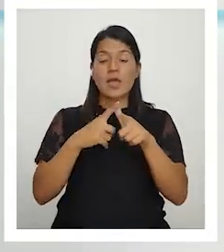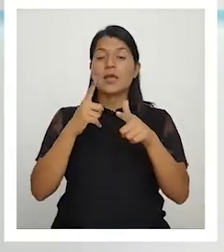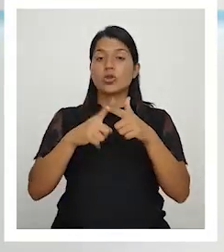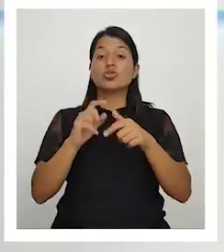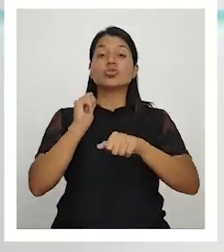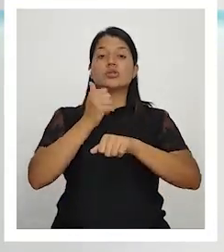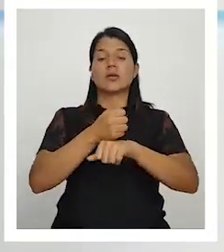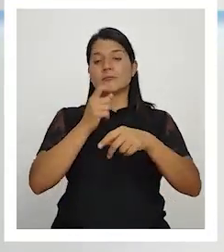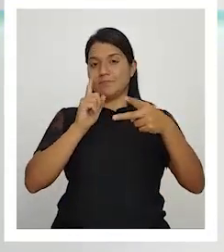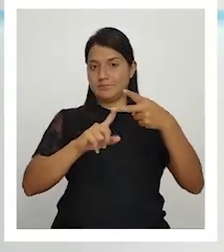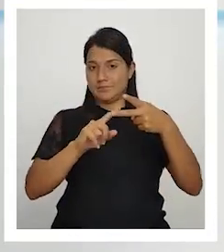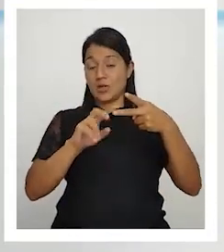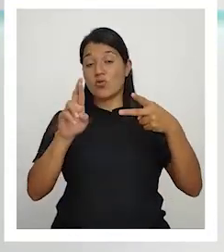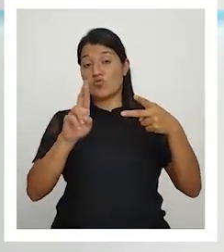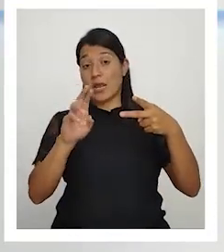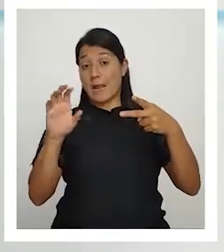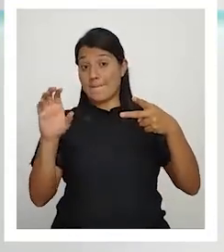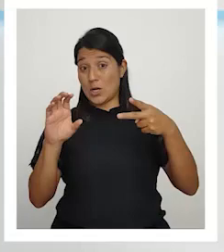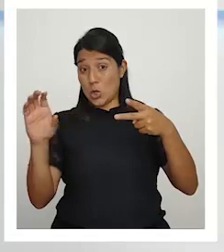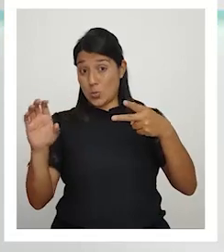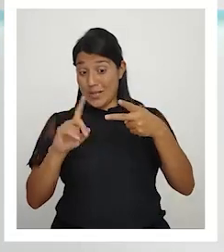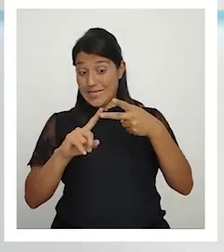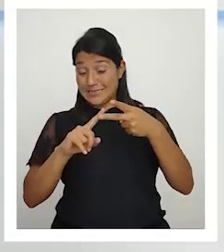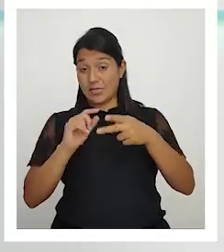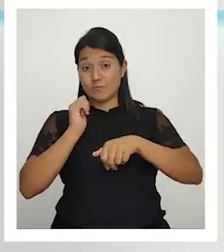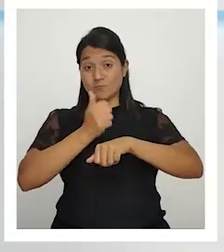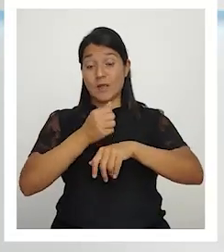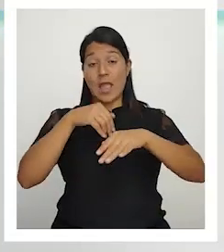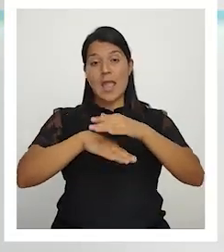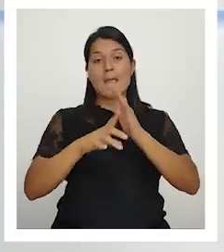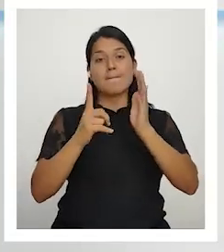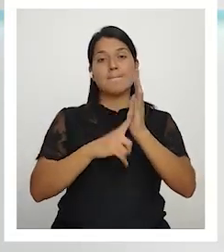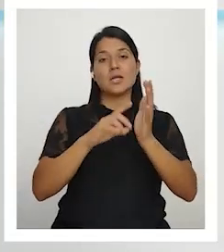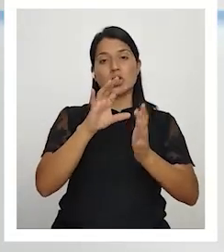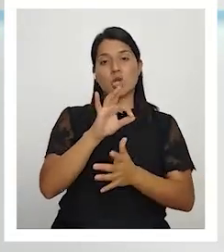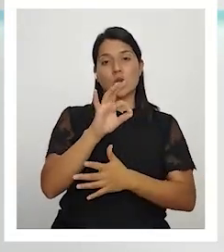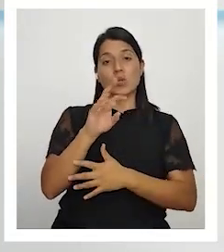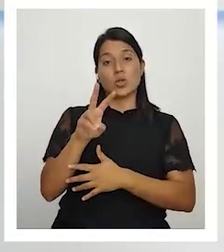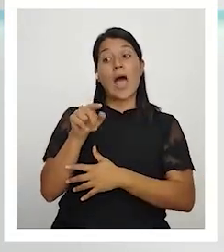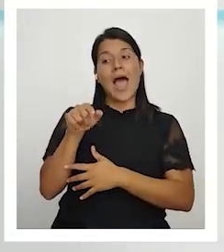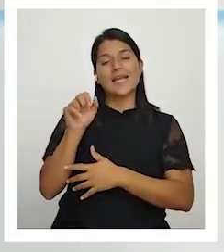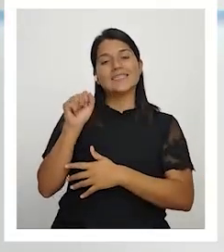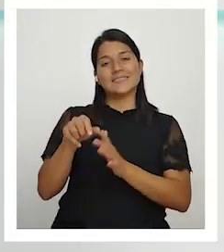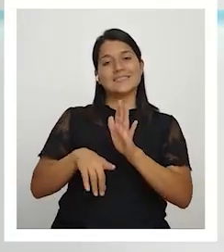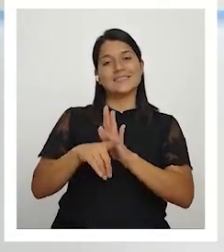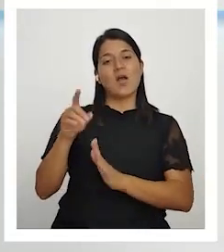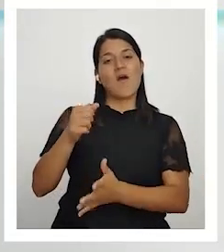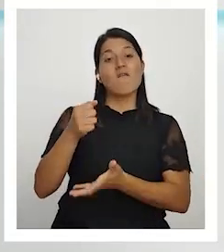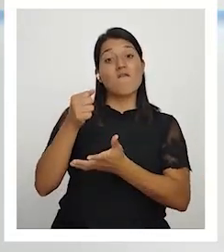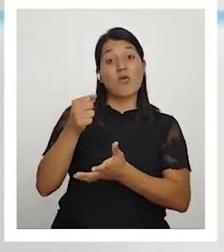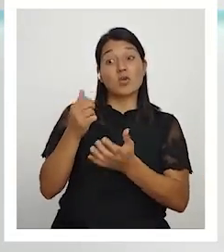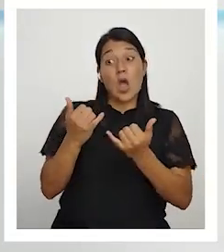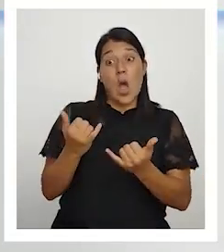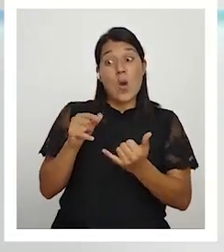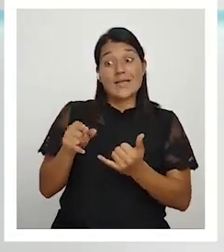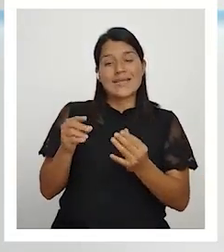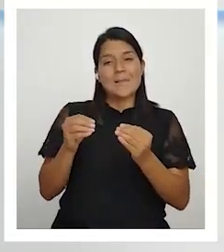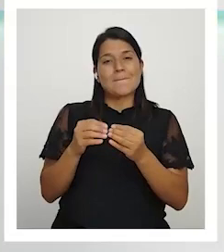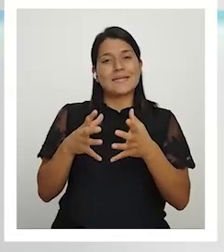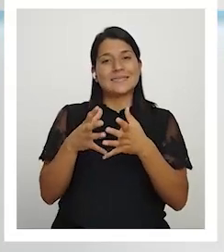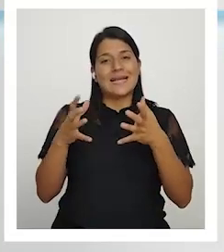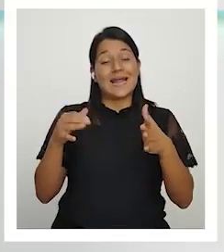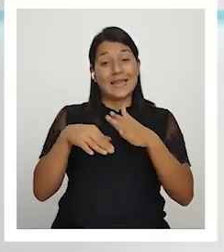de capitalización colectiva a partir del 92 y ahí sí creamos un fondo que es este que le he dicho que es el más grande del país.